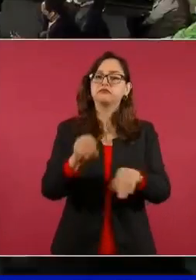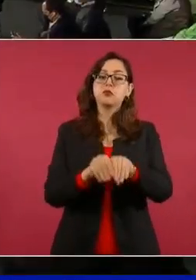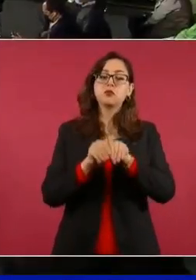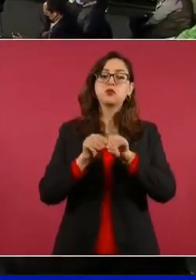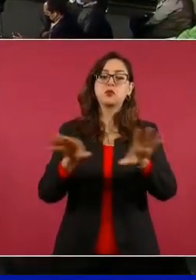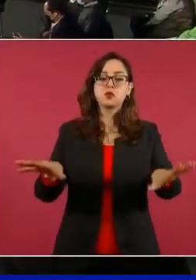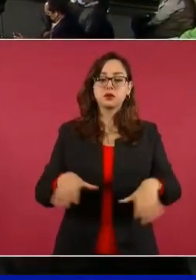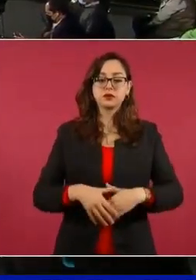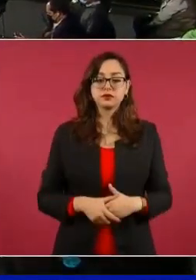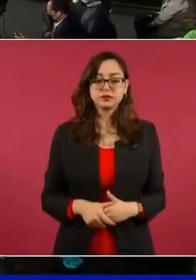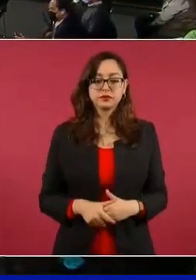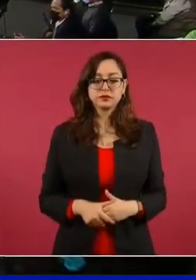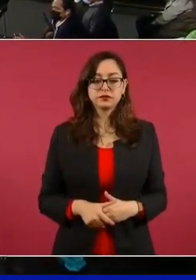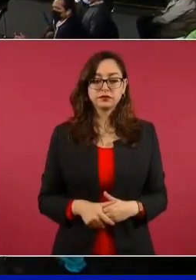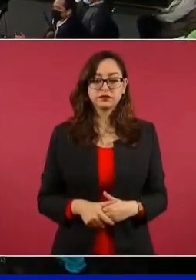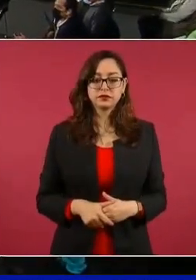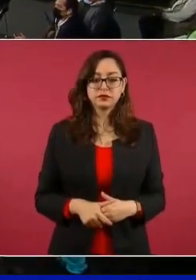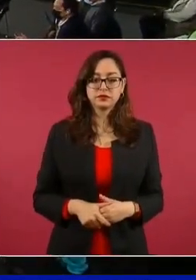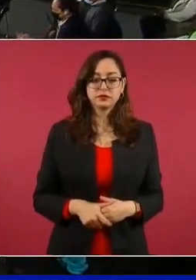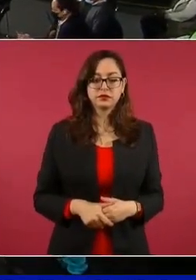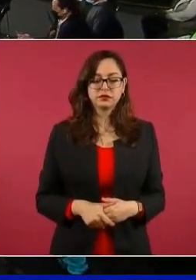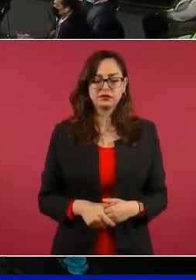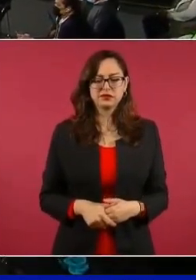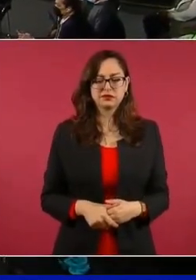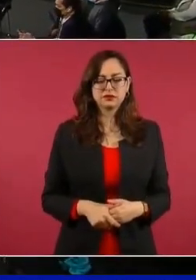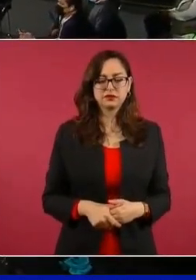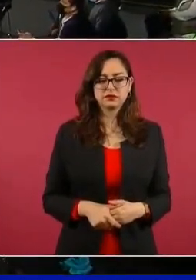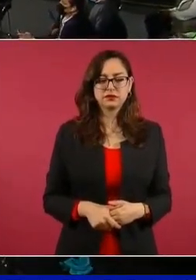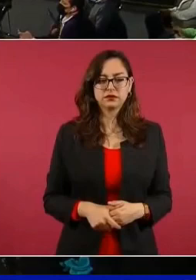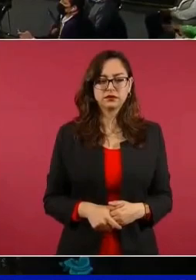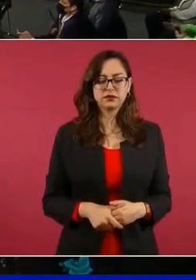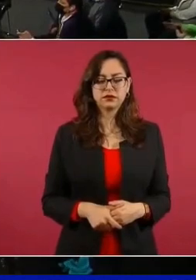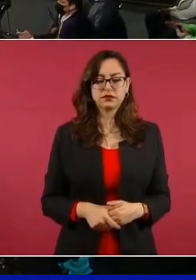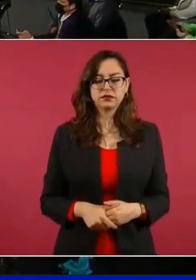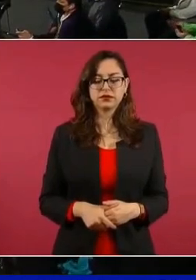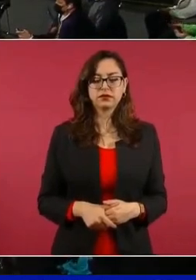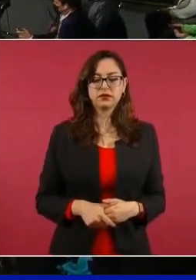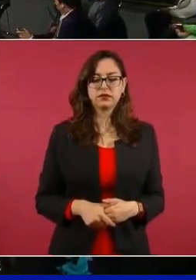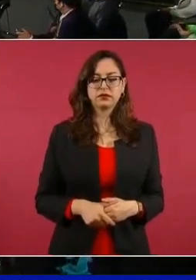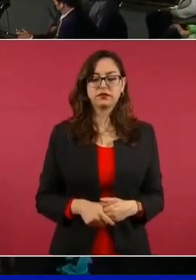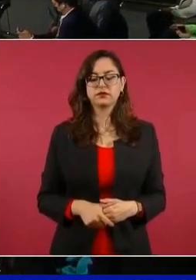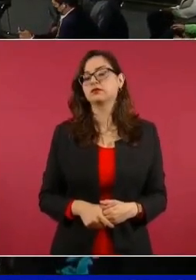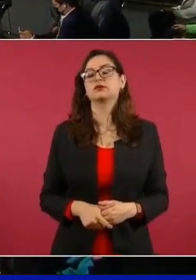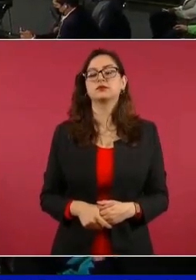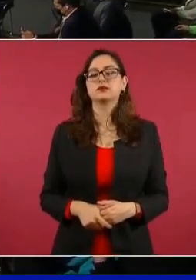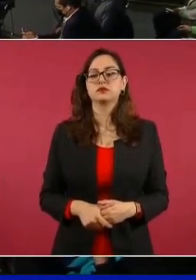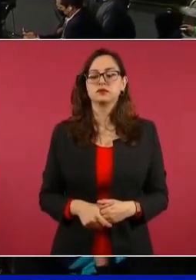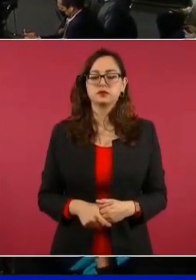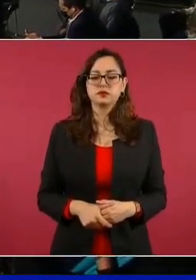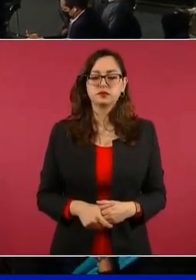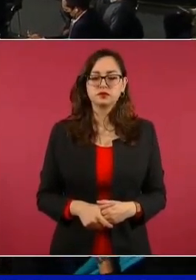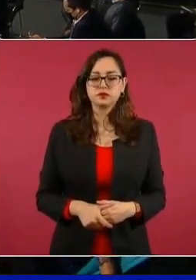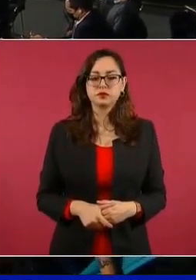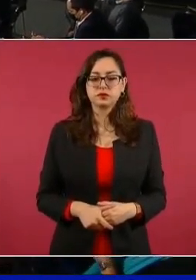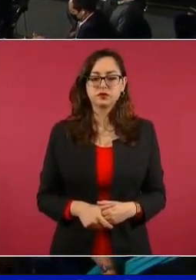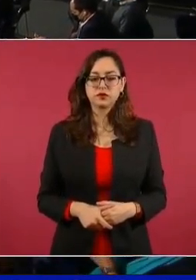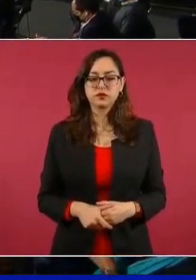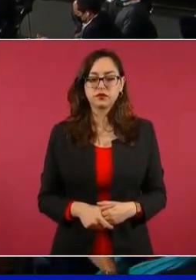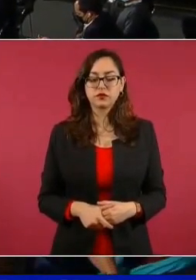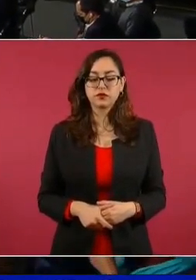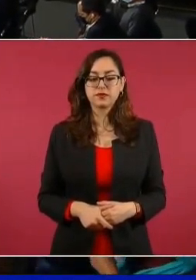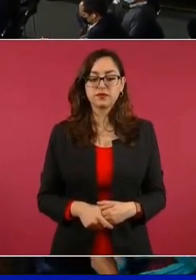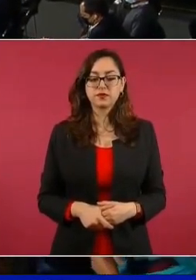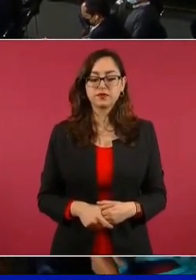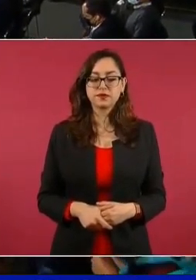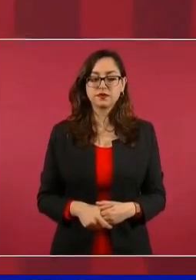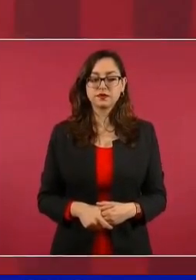Presidente. No, eso también es parte pues